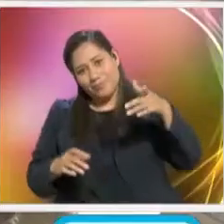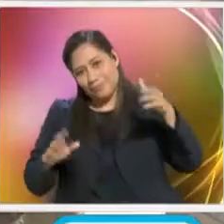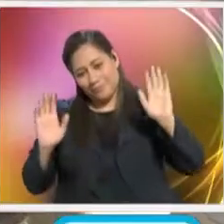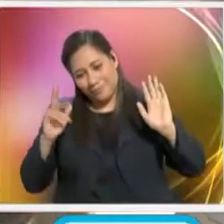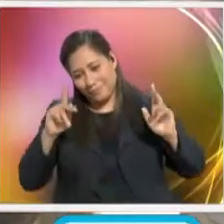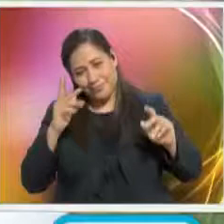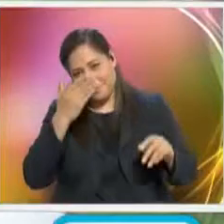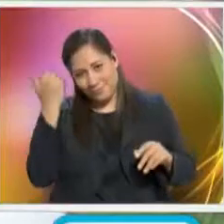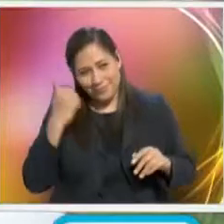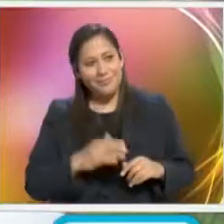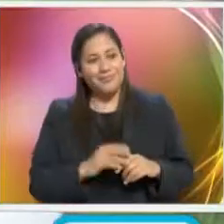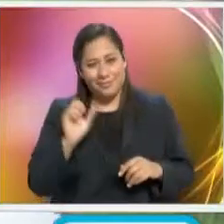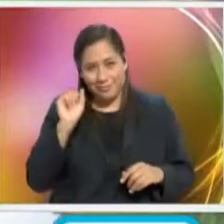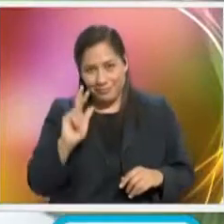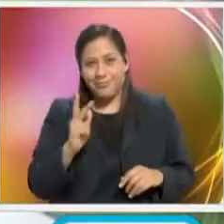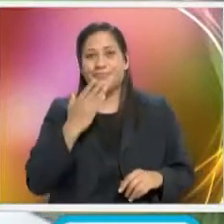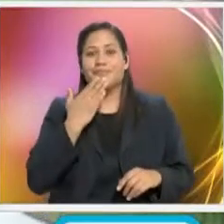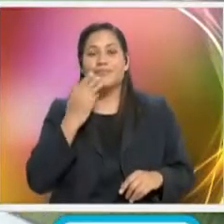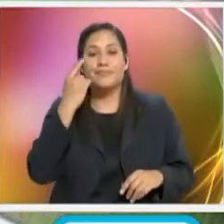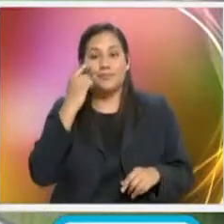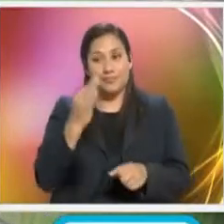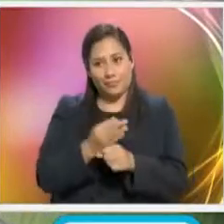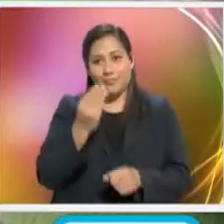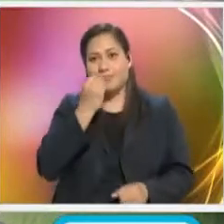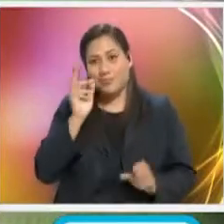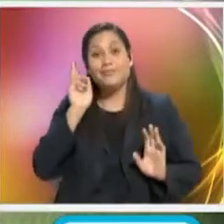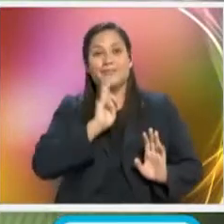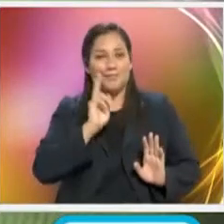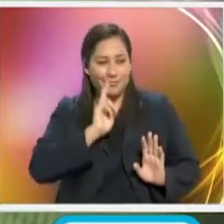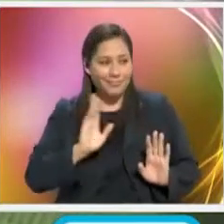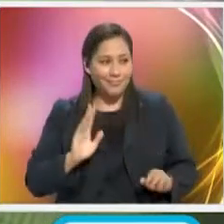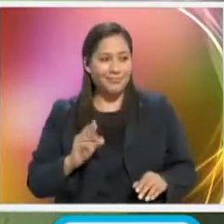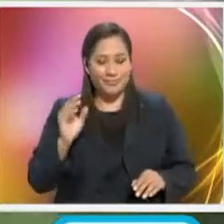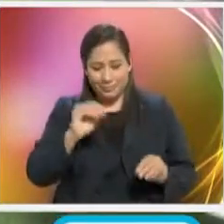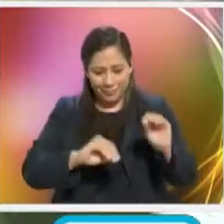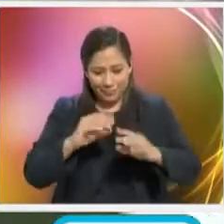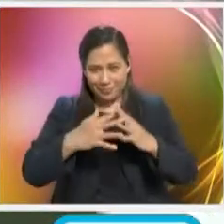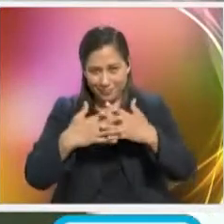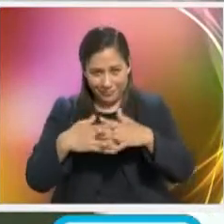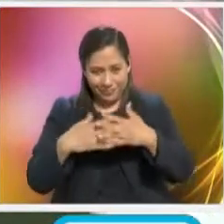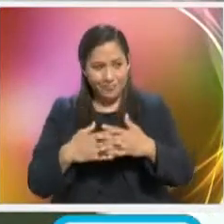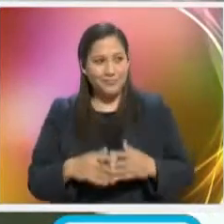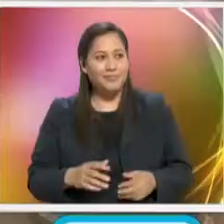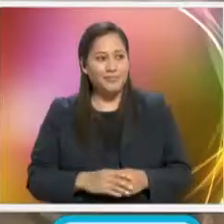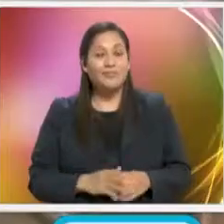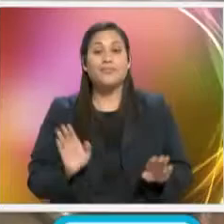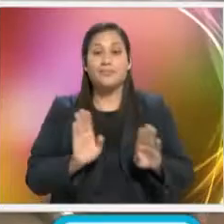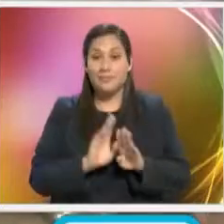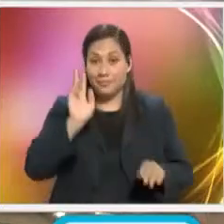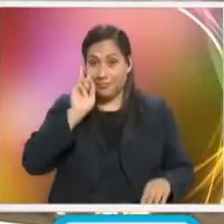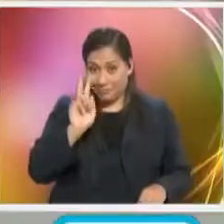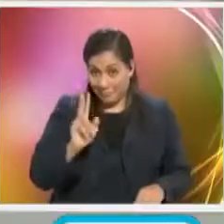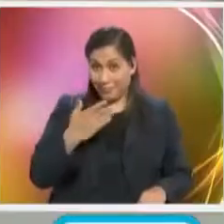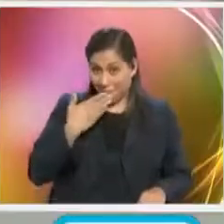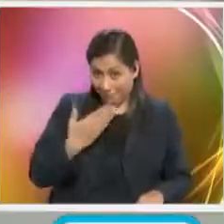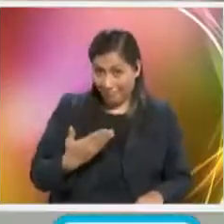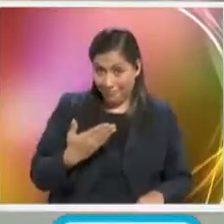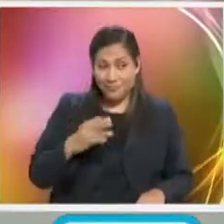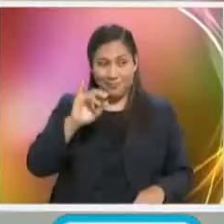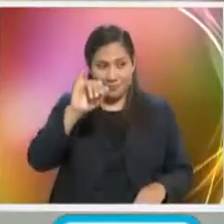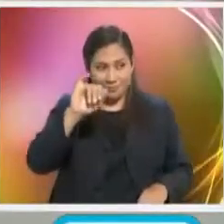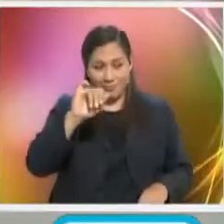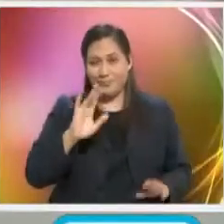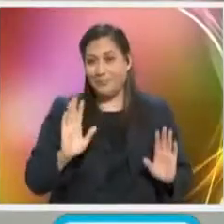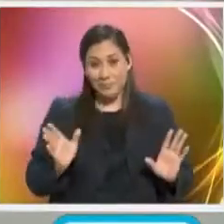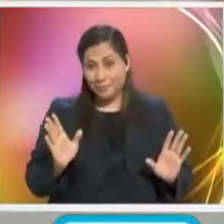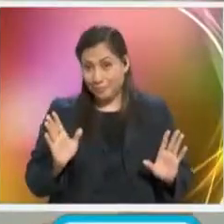digo, ok. Pero a ver ahorita que te lo comas, a ver Yo si iba no a vas hacer a un quererlo. combinado. Entonces ya, ¿cómo ven? ¿Me vas a hacer combinado? Sí.